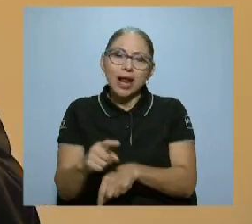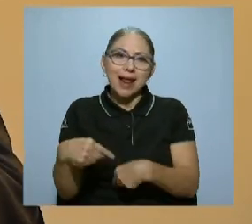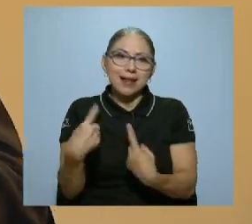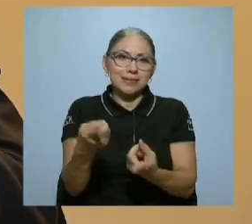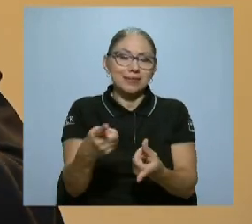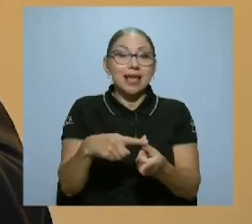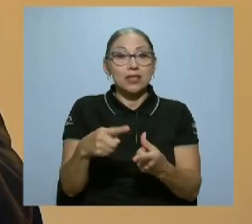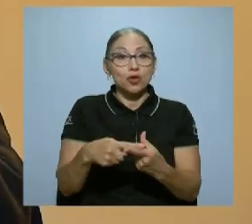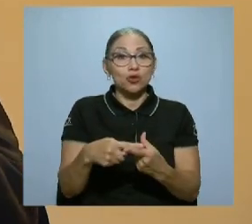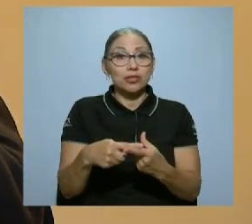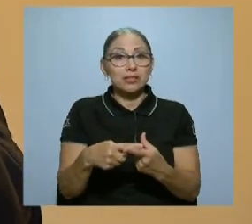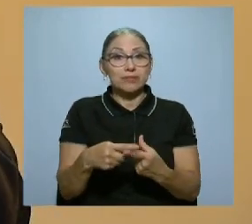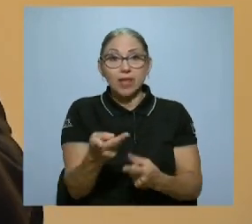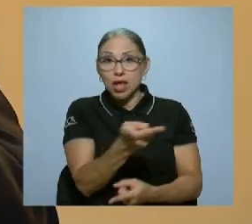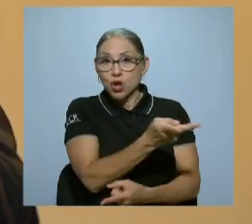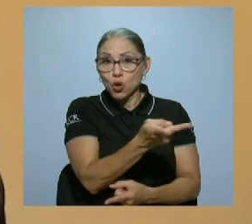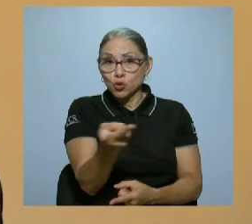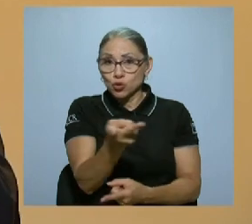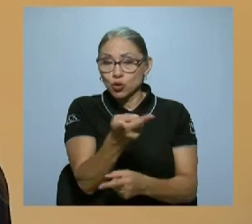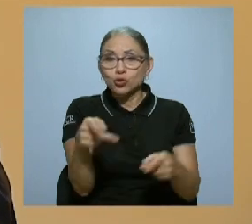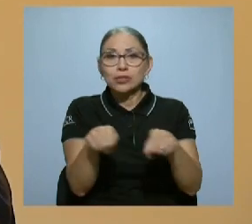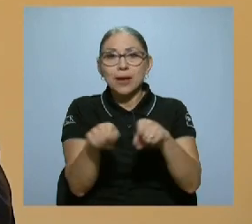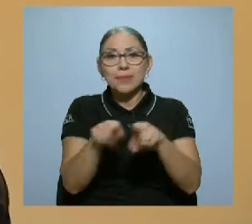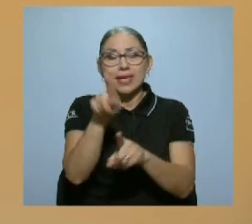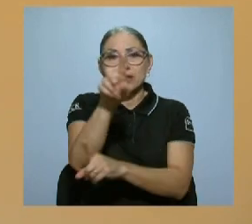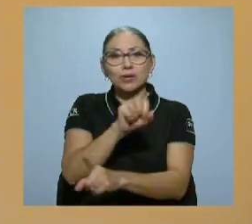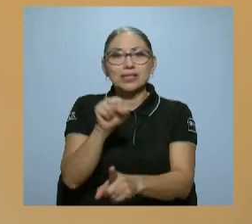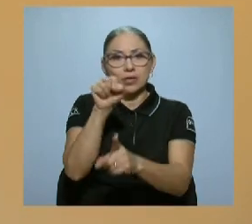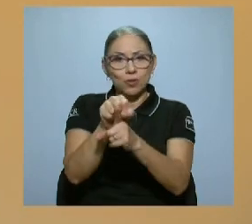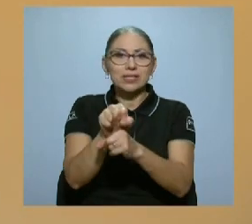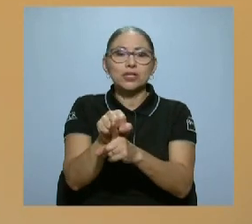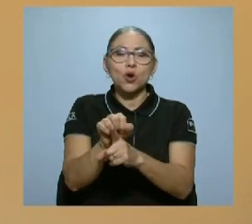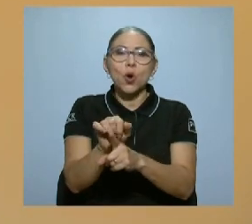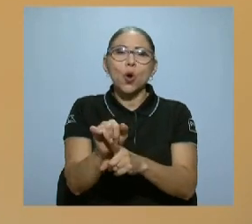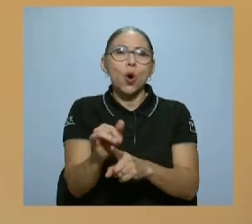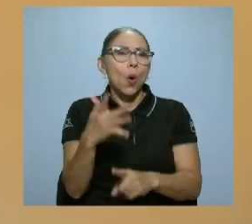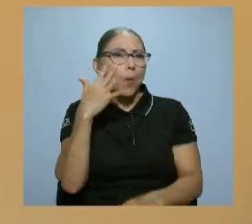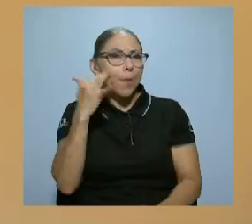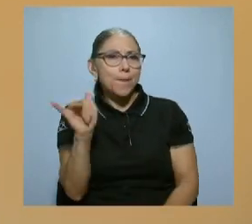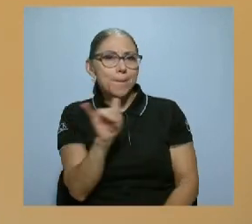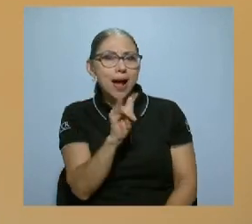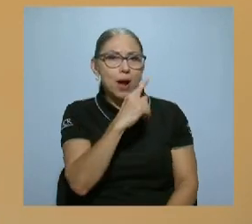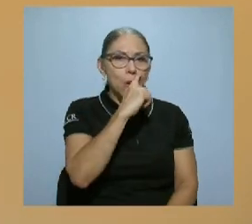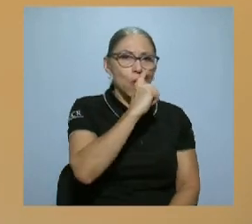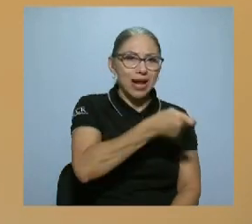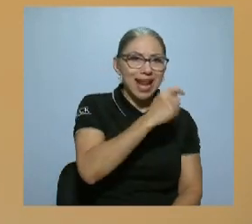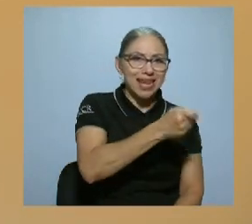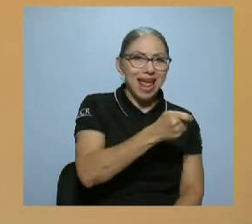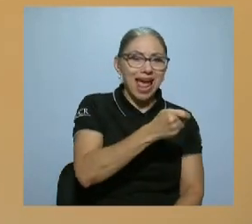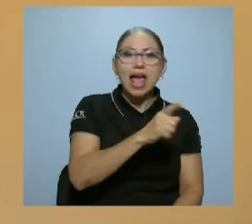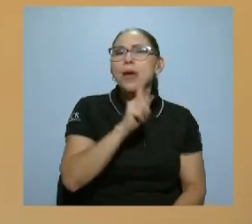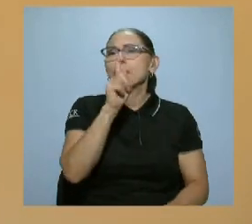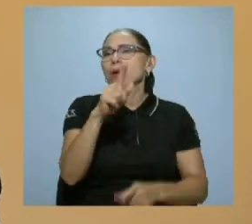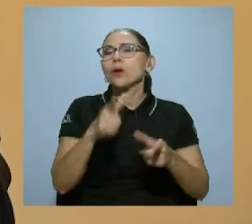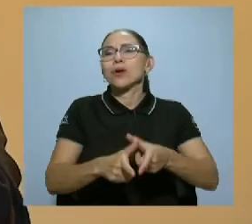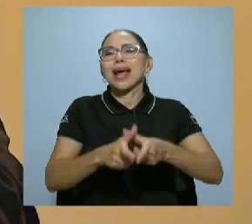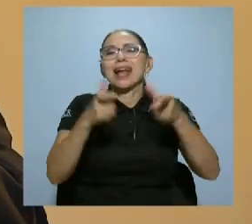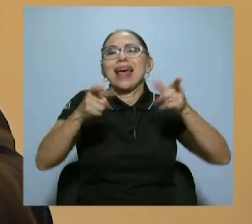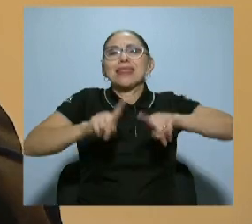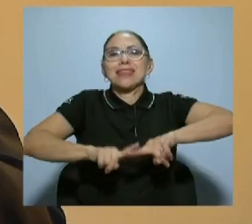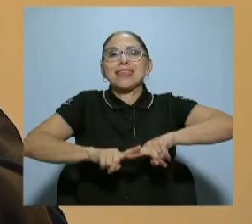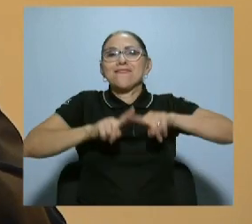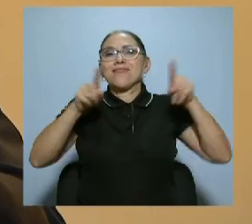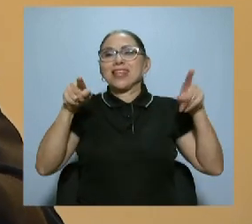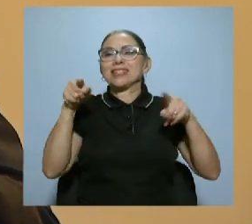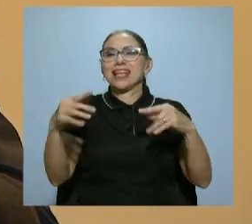los dos también están un poco en una situación como la de Ucrania. La diferencia, la gran diferencia en ese conflicto es que